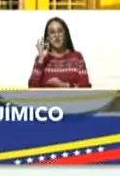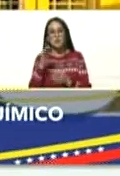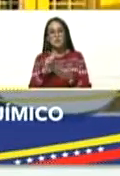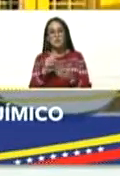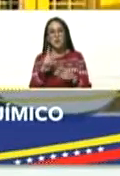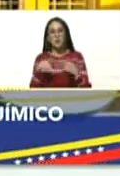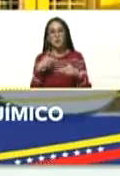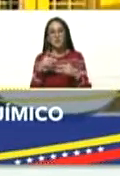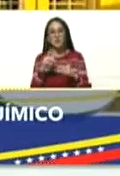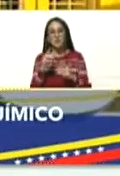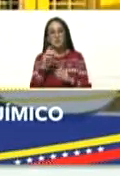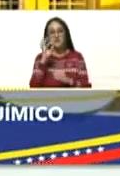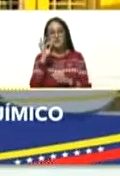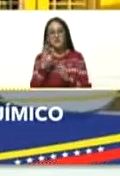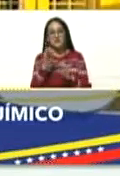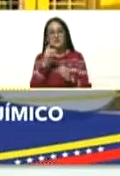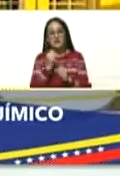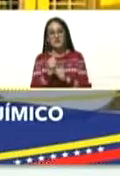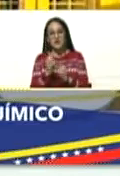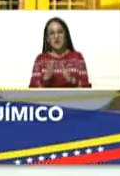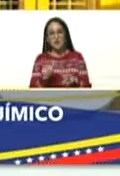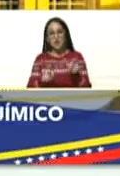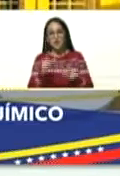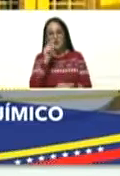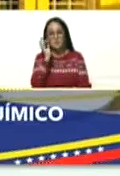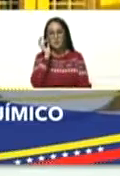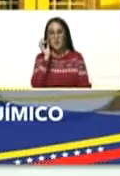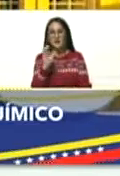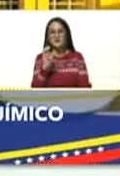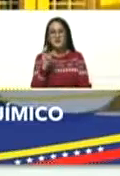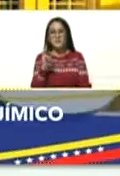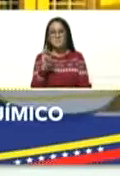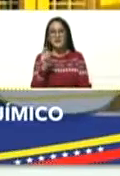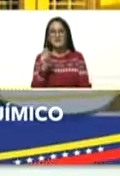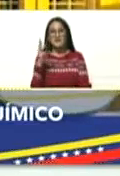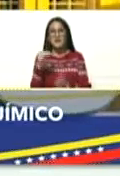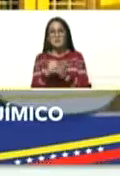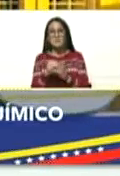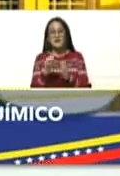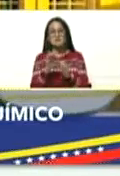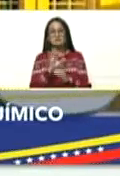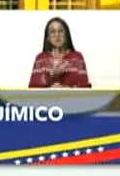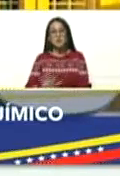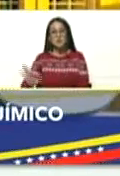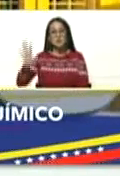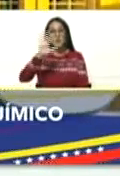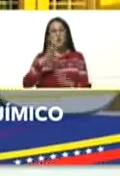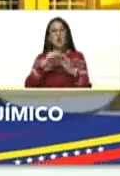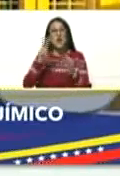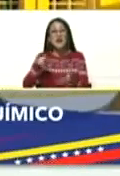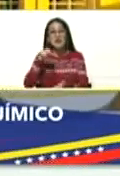trabajadoras, 3.006 CPT a lo largo y ancho de todo el mapa nacional.